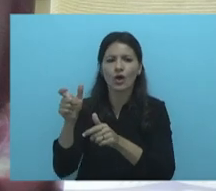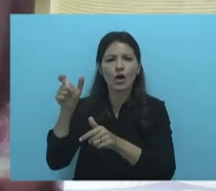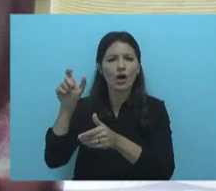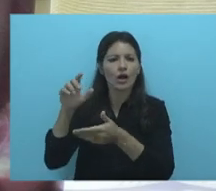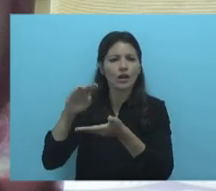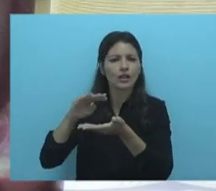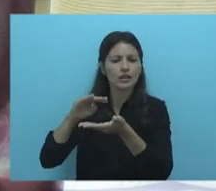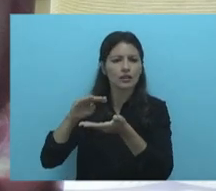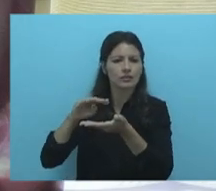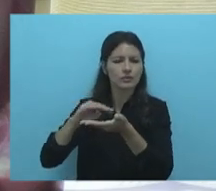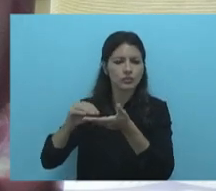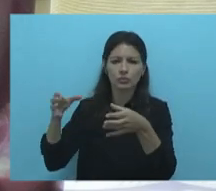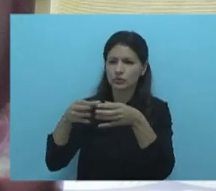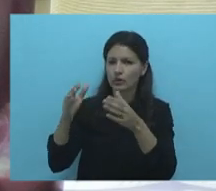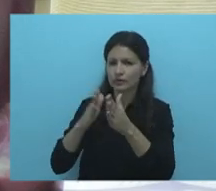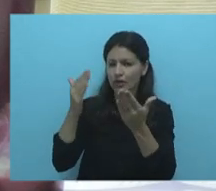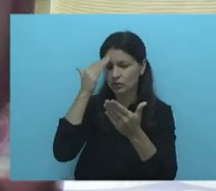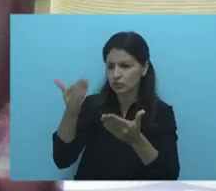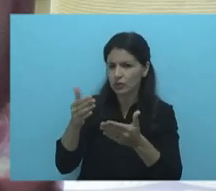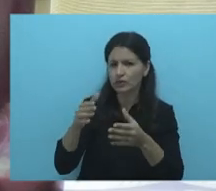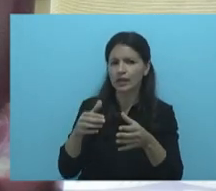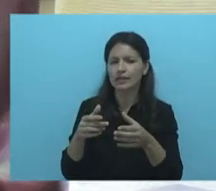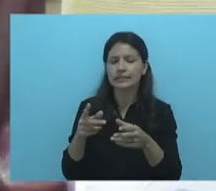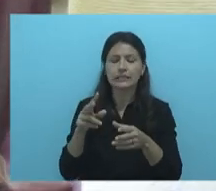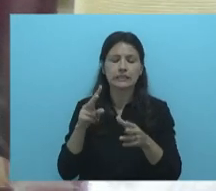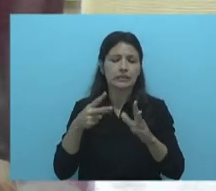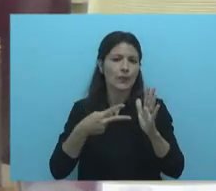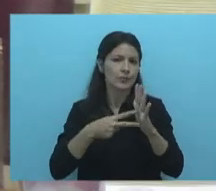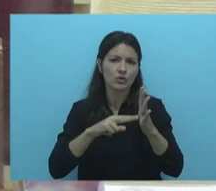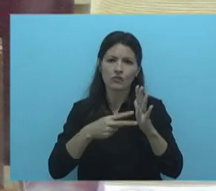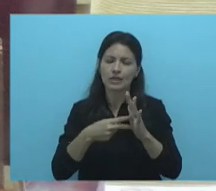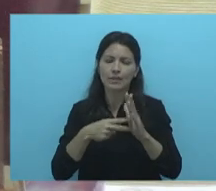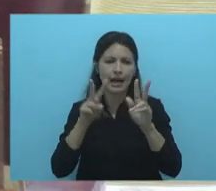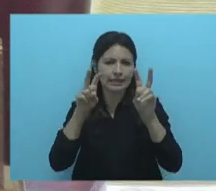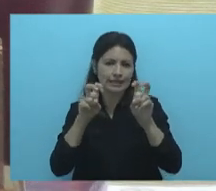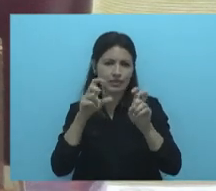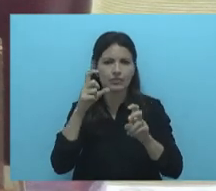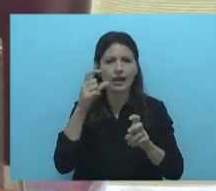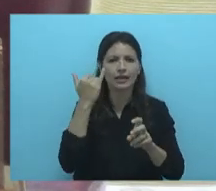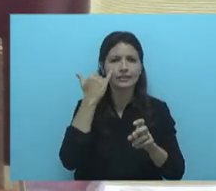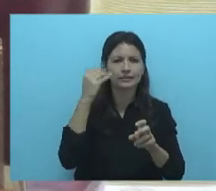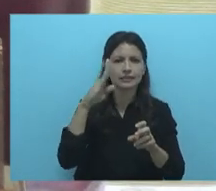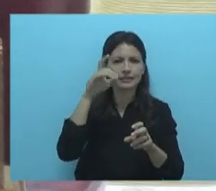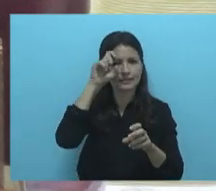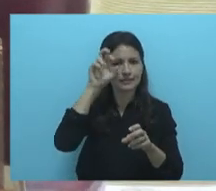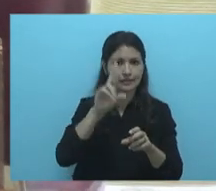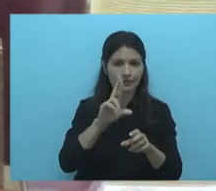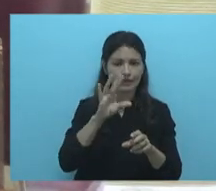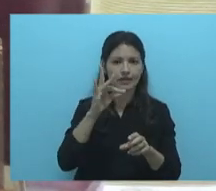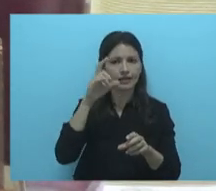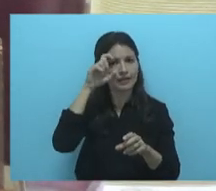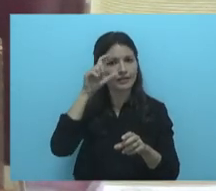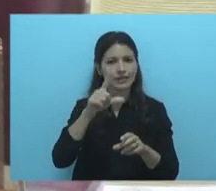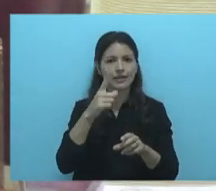Constitucionales, relacionados con la problemática del ciberdelito. Agradecer a todos los diputados